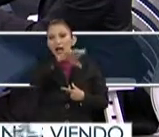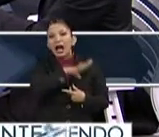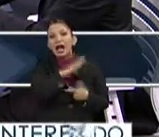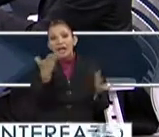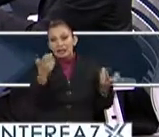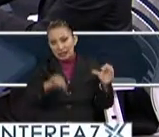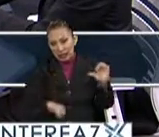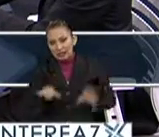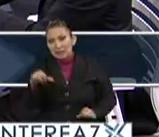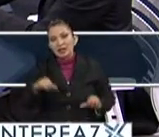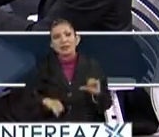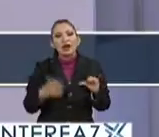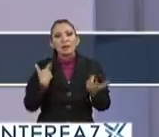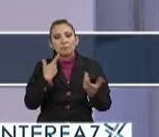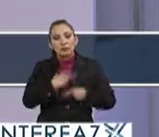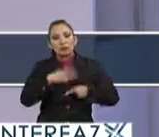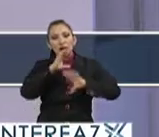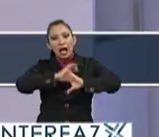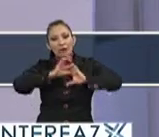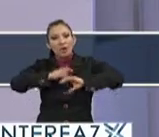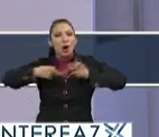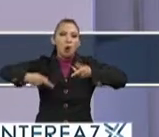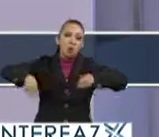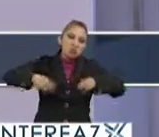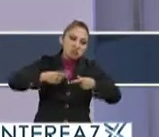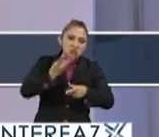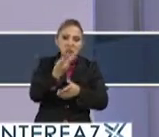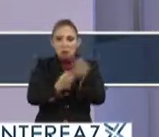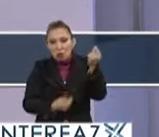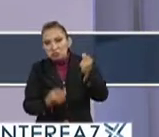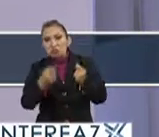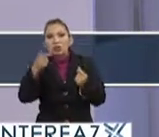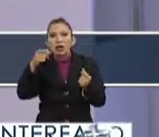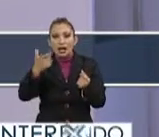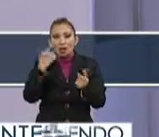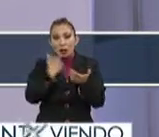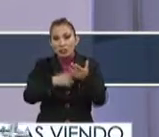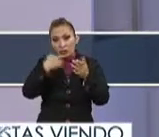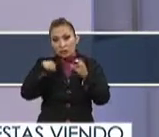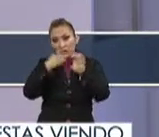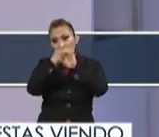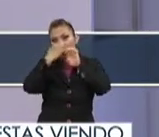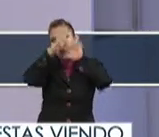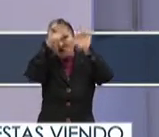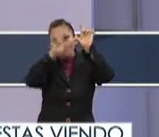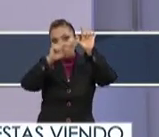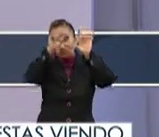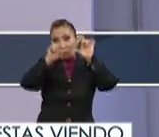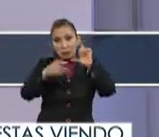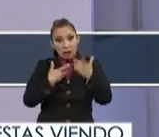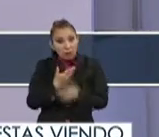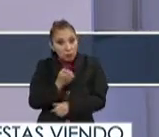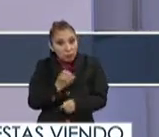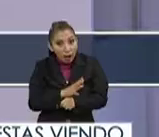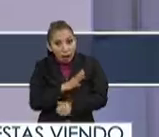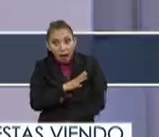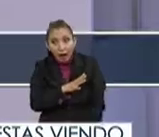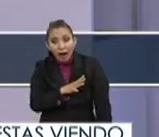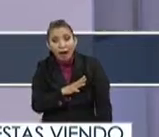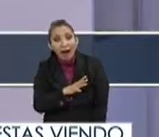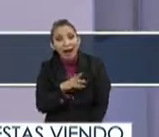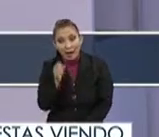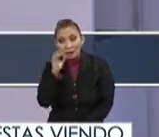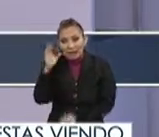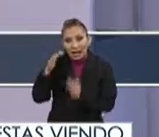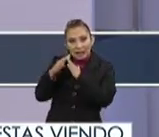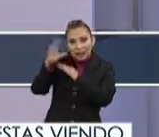donde realizan su labor artística los concertistas, ¿no? Y en el interior de la República. Entonces es muy interesante, ¿no? Porque tienen la oportunidad, a veces en